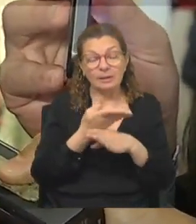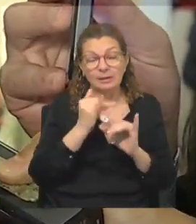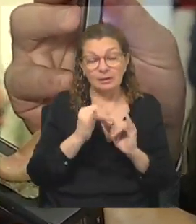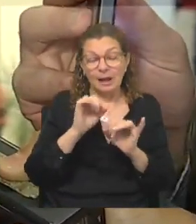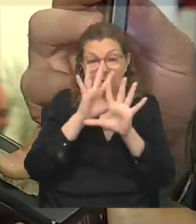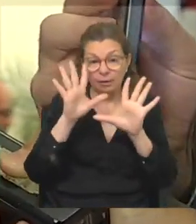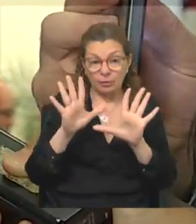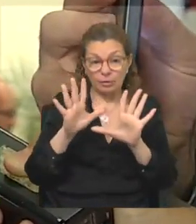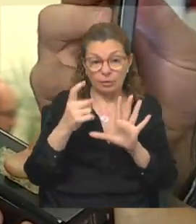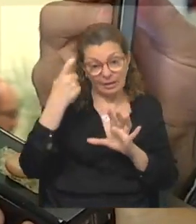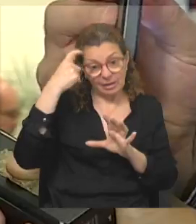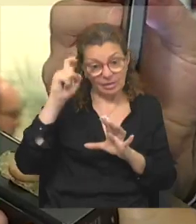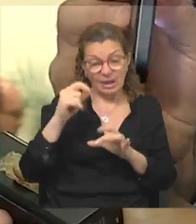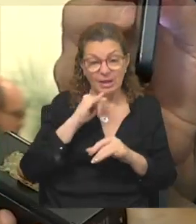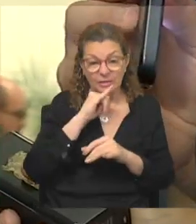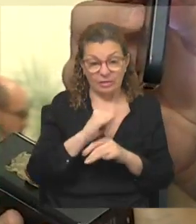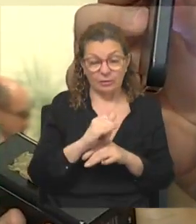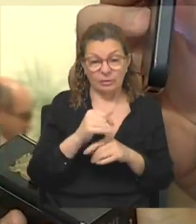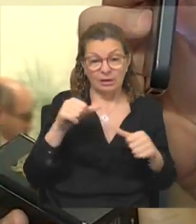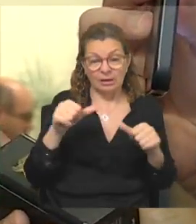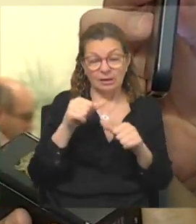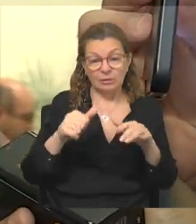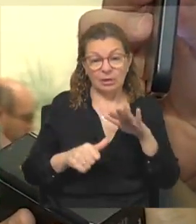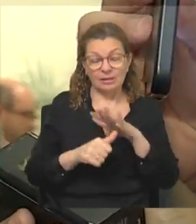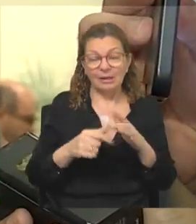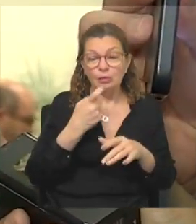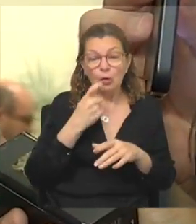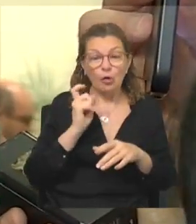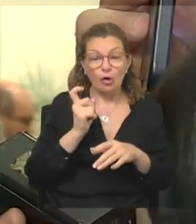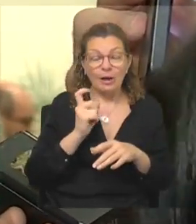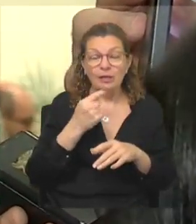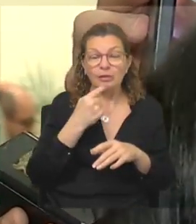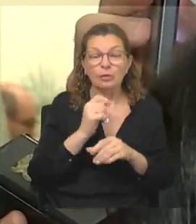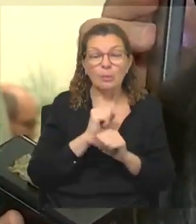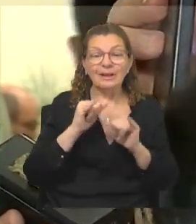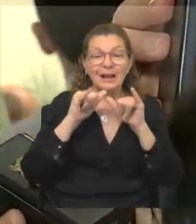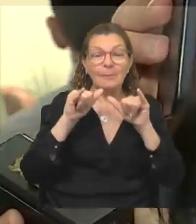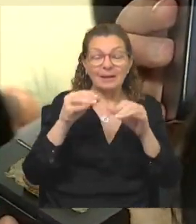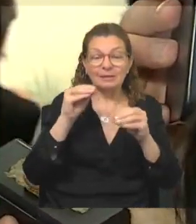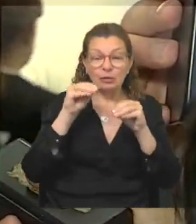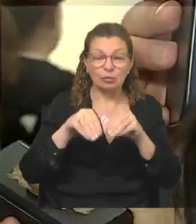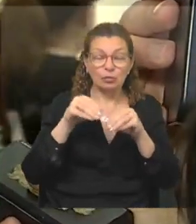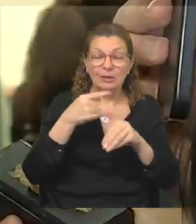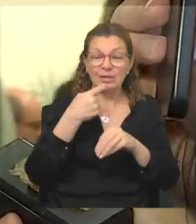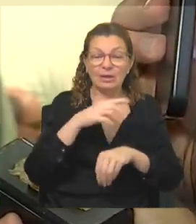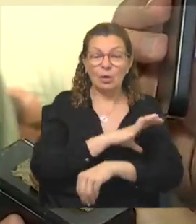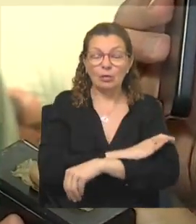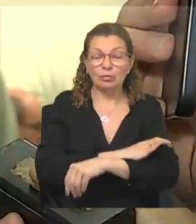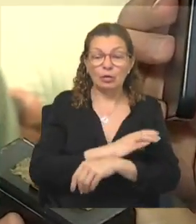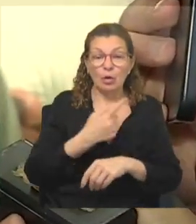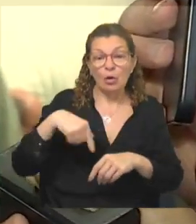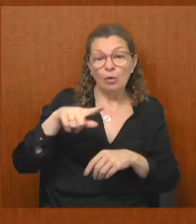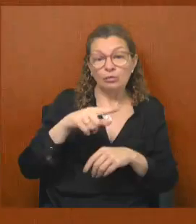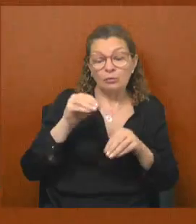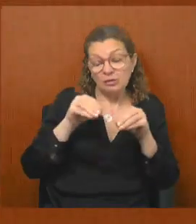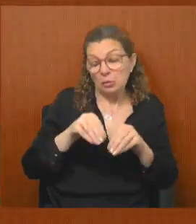aclaró que no tenía idea sobre la denuncia que hizo el candidato Colorado no se puede hacer campaña sucia dice ors ninguno de nosotros va a